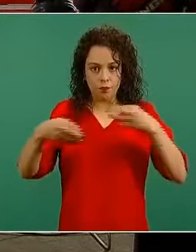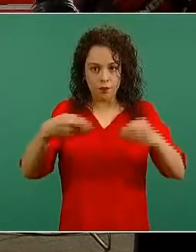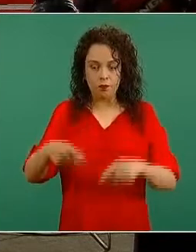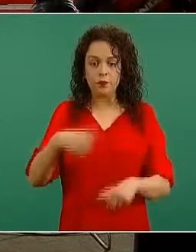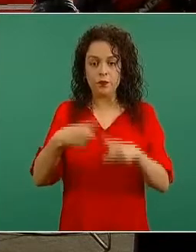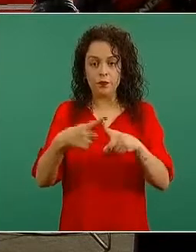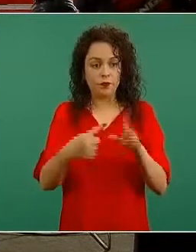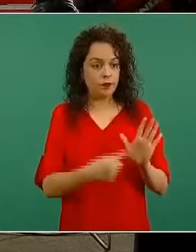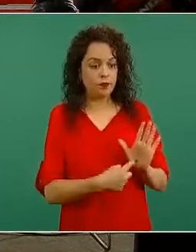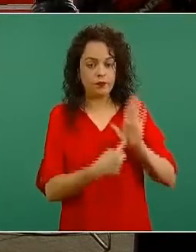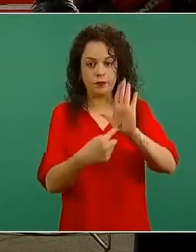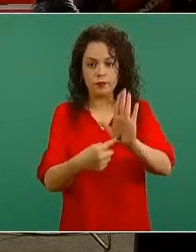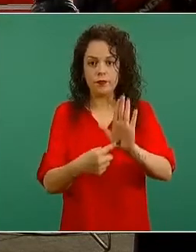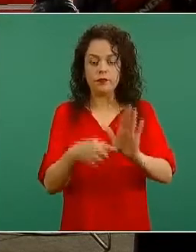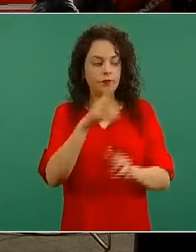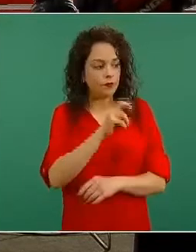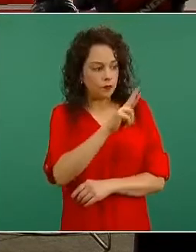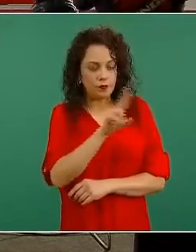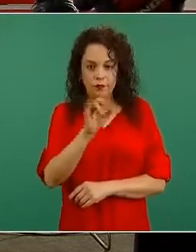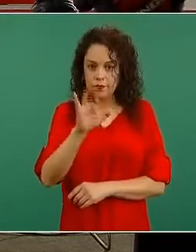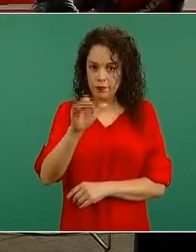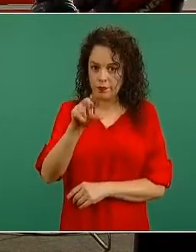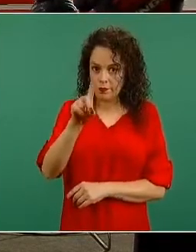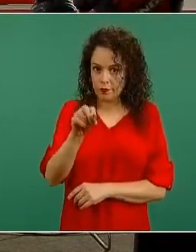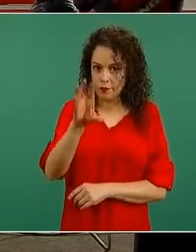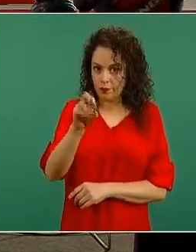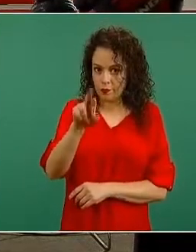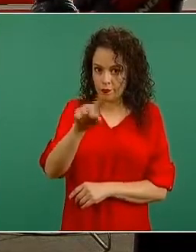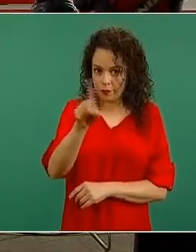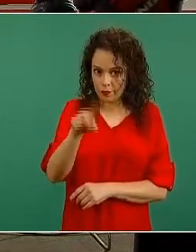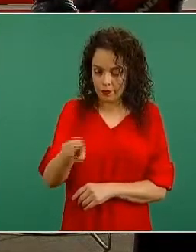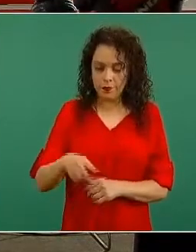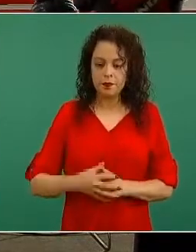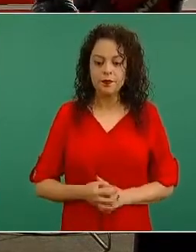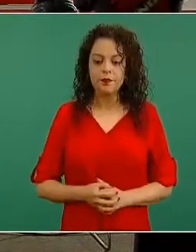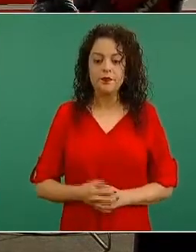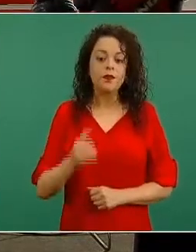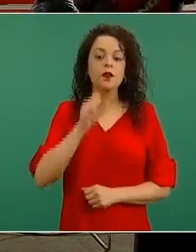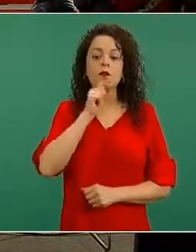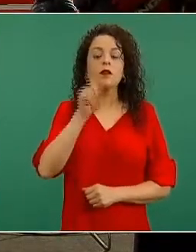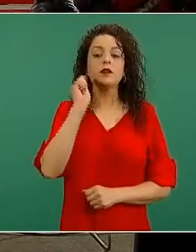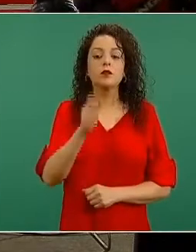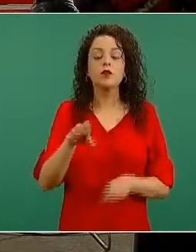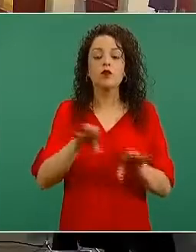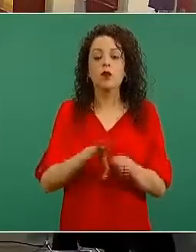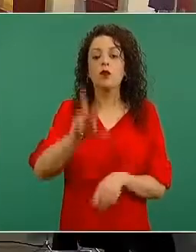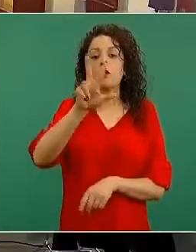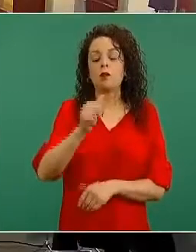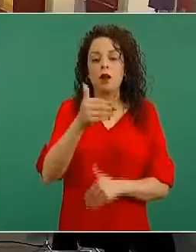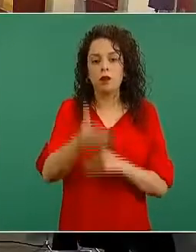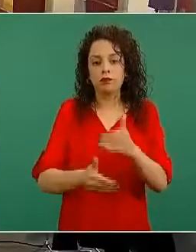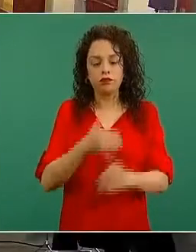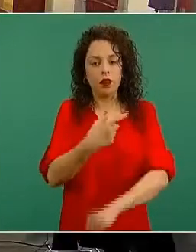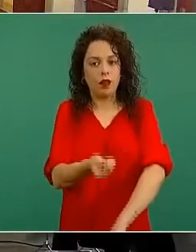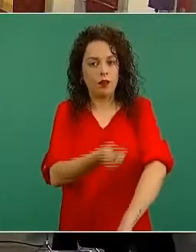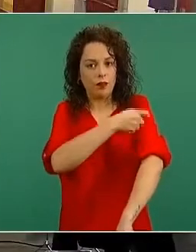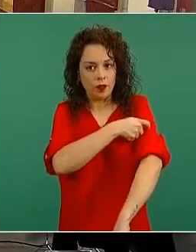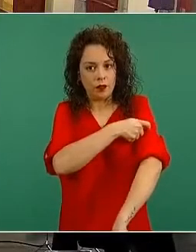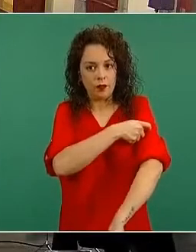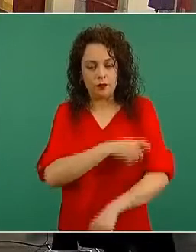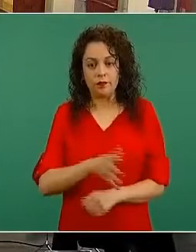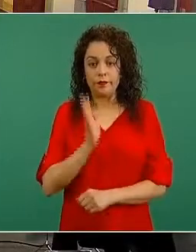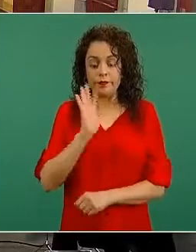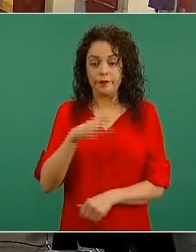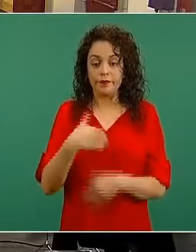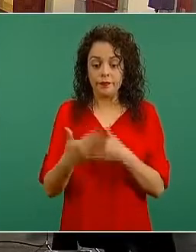Ricardo Cortés, director general de Promoción de la Salud, y desde luego también el avance de la vacunación. Estamos ya por